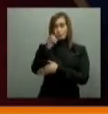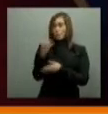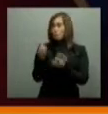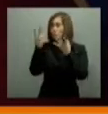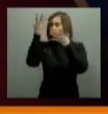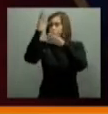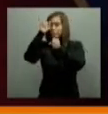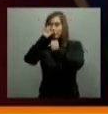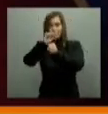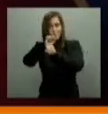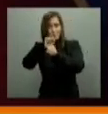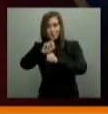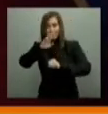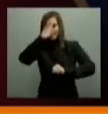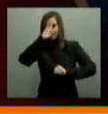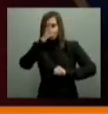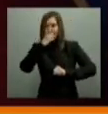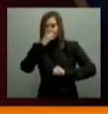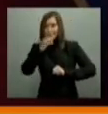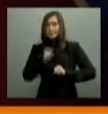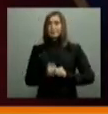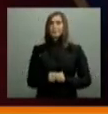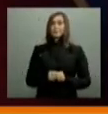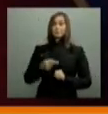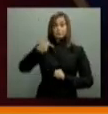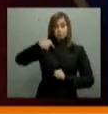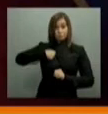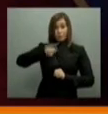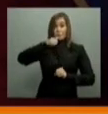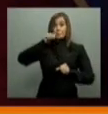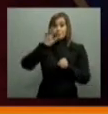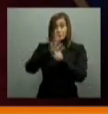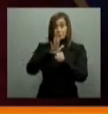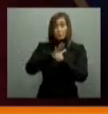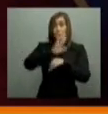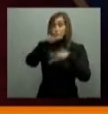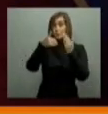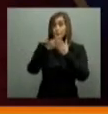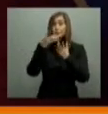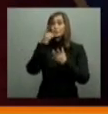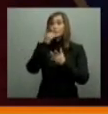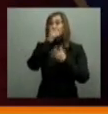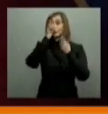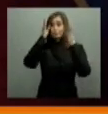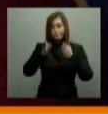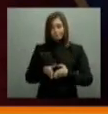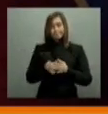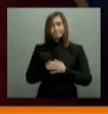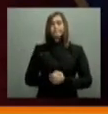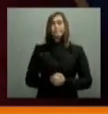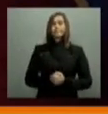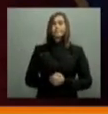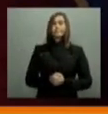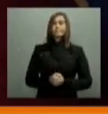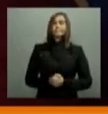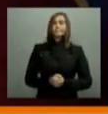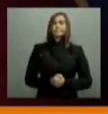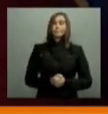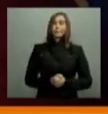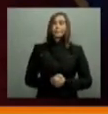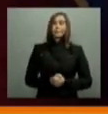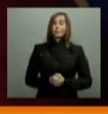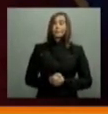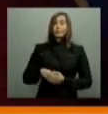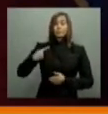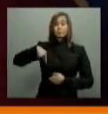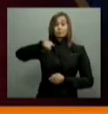y hacerla cumplir al resto de los dominicanos porque usted ocupa el cargo principal